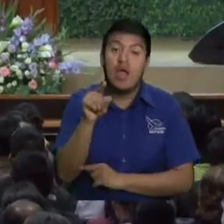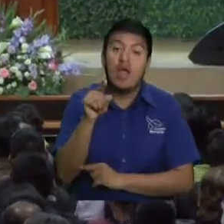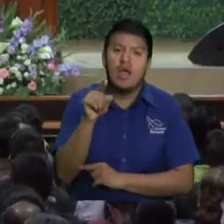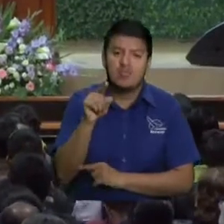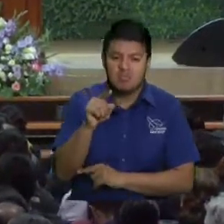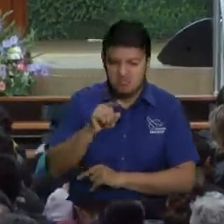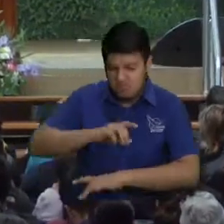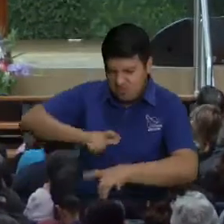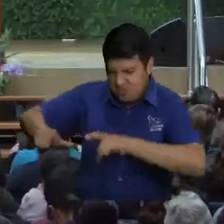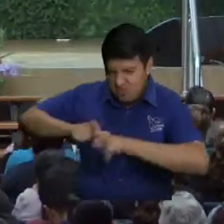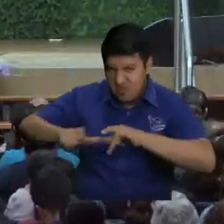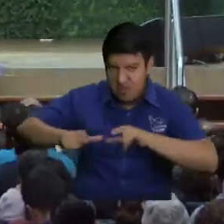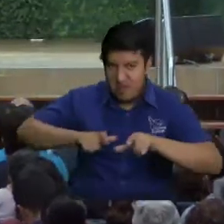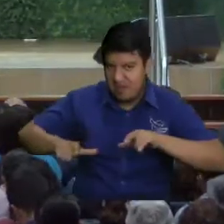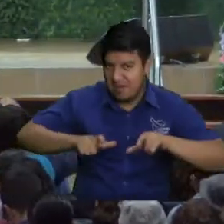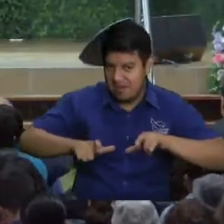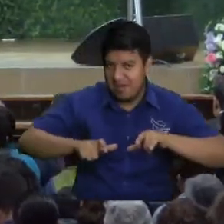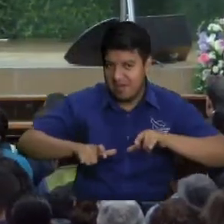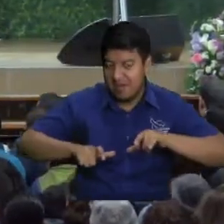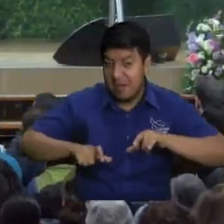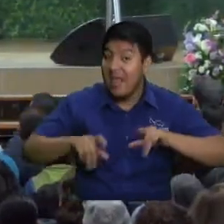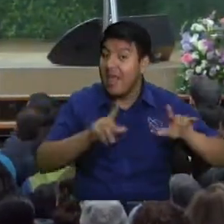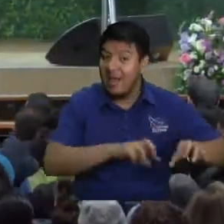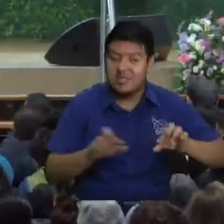Para mí esas son aguas de abajo.